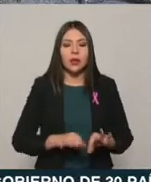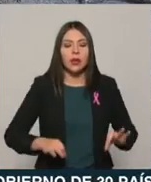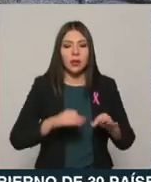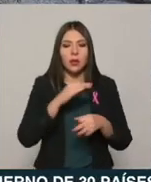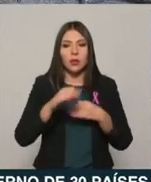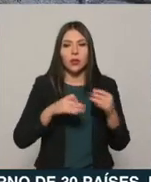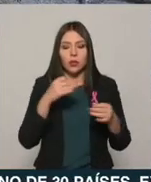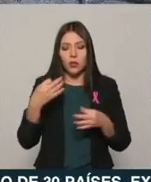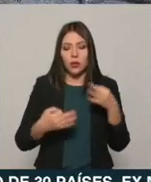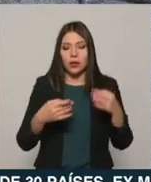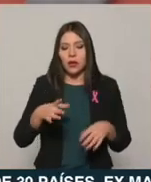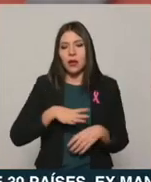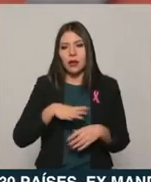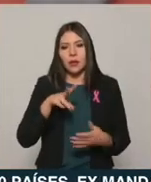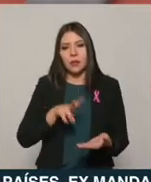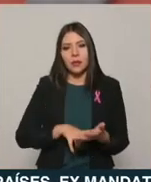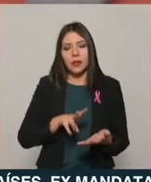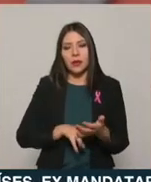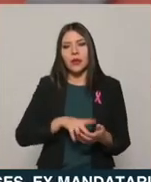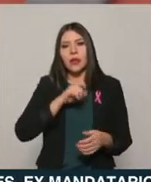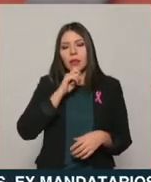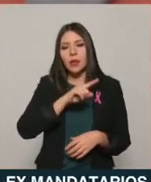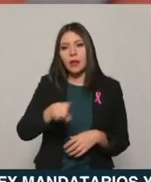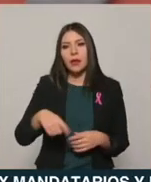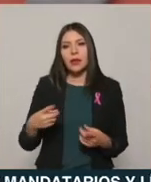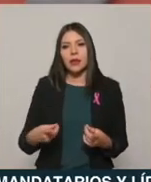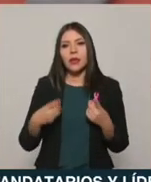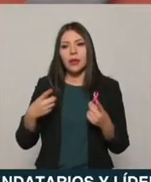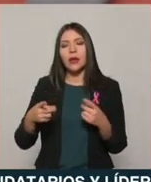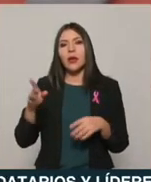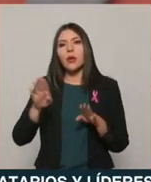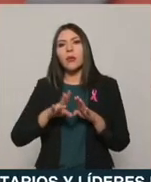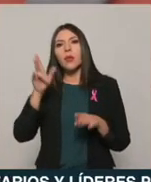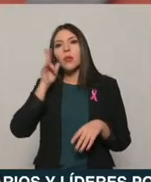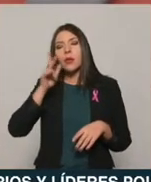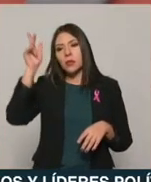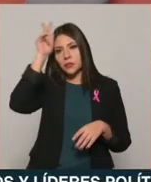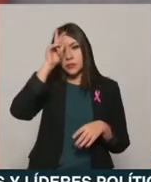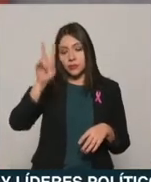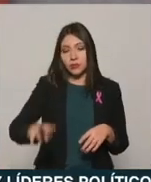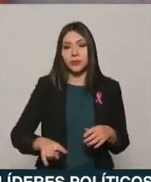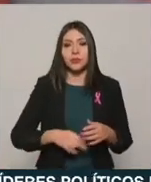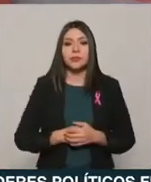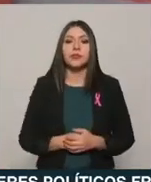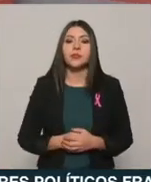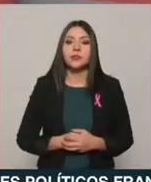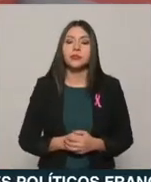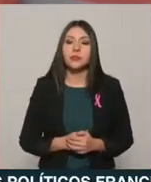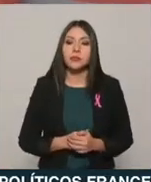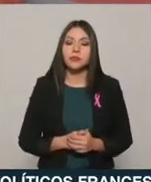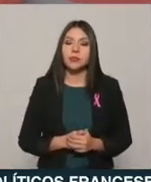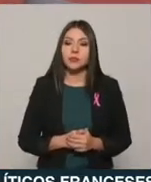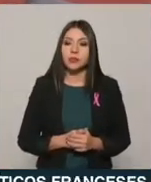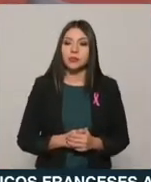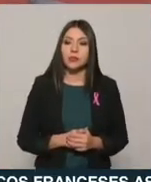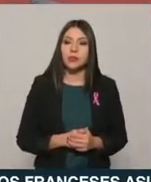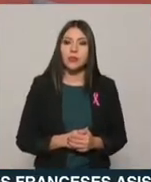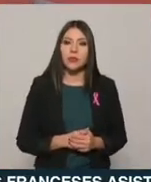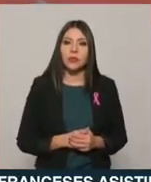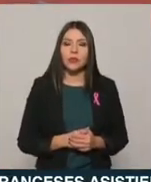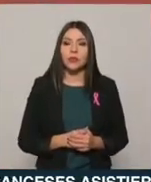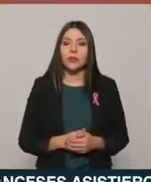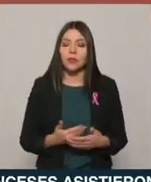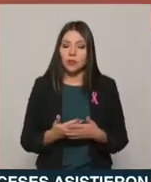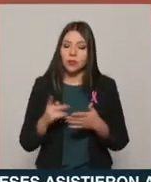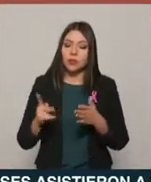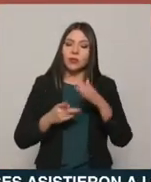esta pues imparcialidad, también ellos son sometidos a este tipo de pruebas psicológicas, ¿no, doctora? Así es. Bueno, pues nuevamente nada más recordarle a nuestra